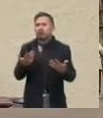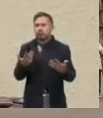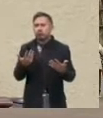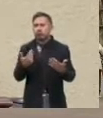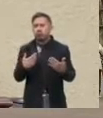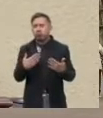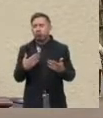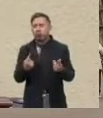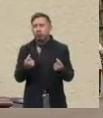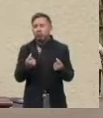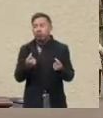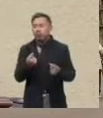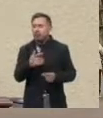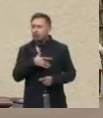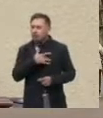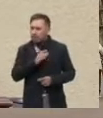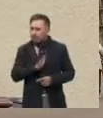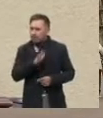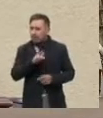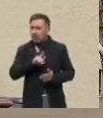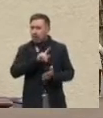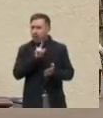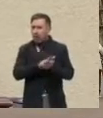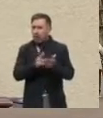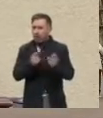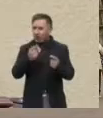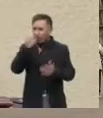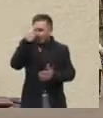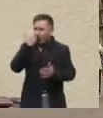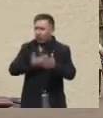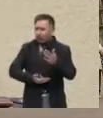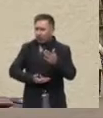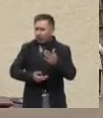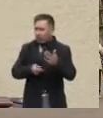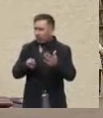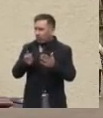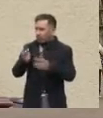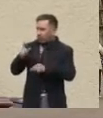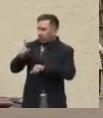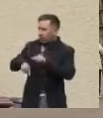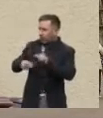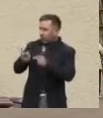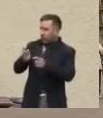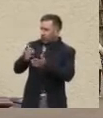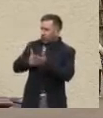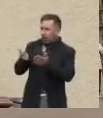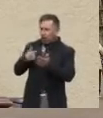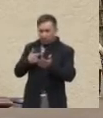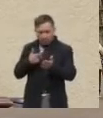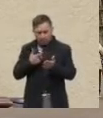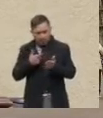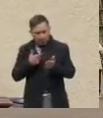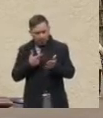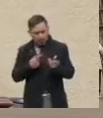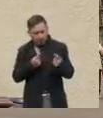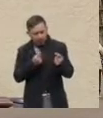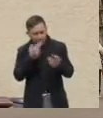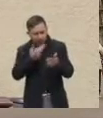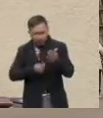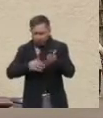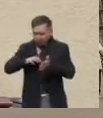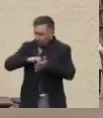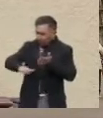que en los actos indebidos e ilegales ya está presupuestado el pago de este tipo de sanciones. Por lo tanto, me parece